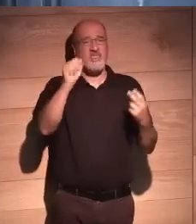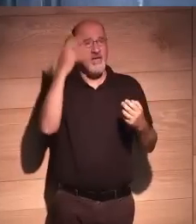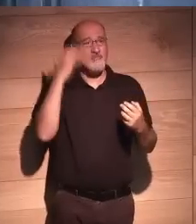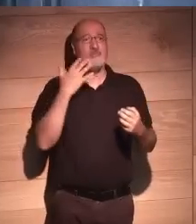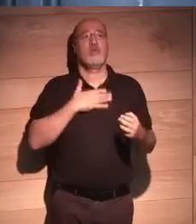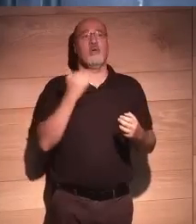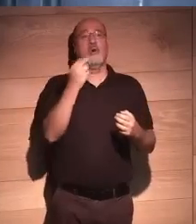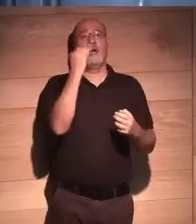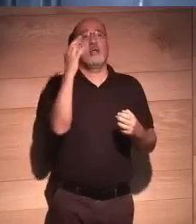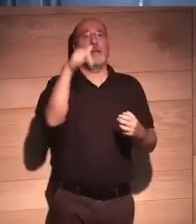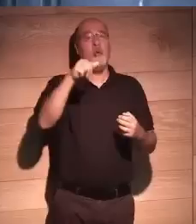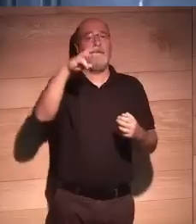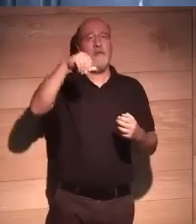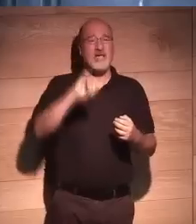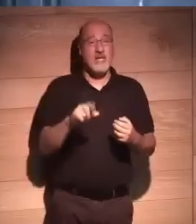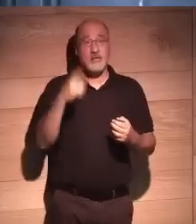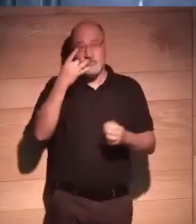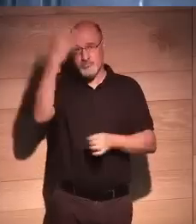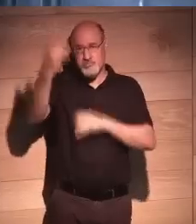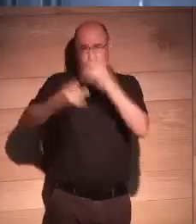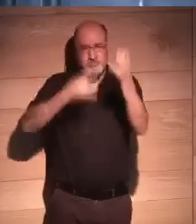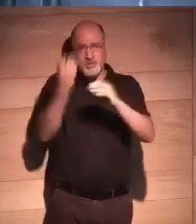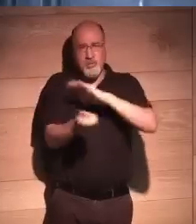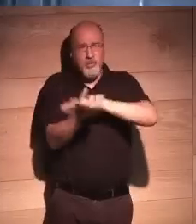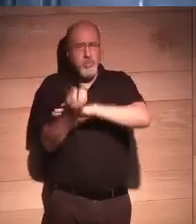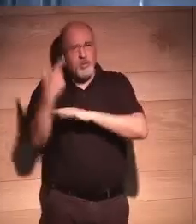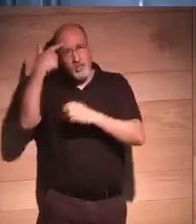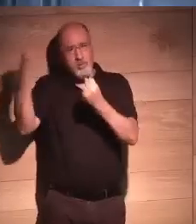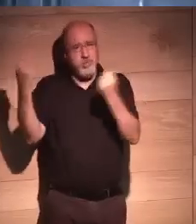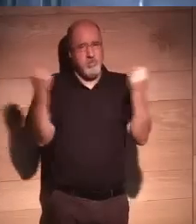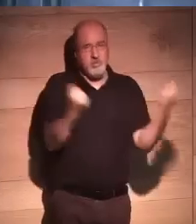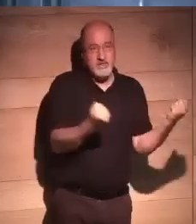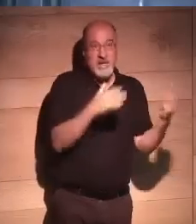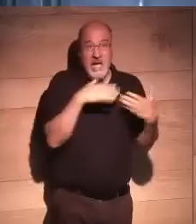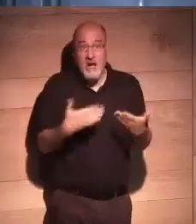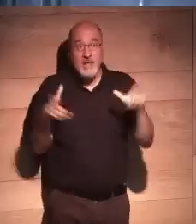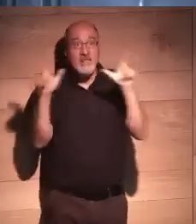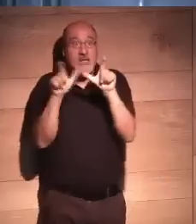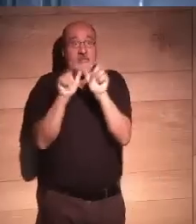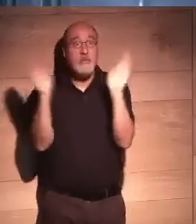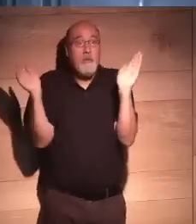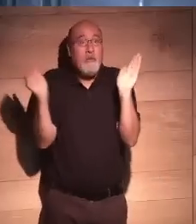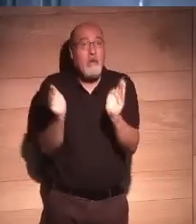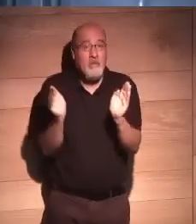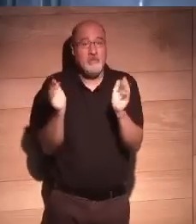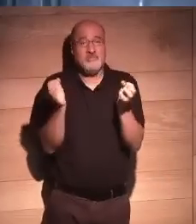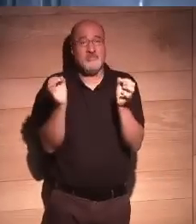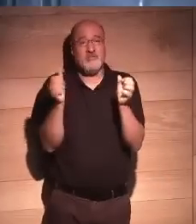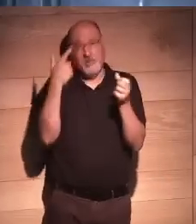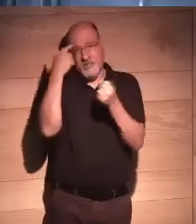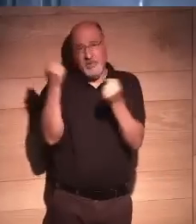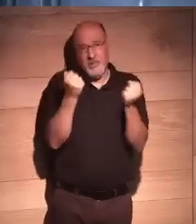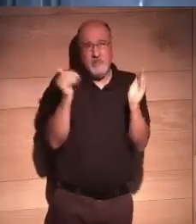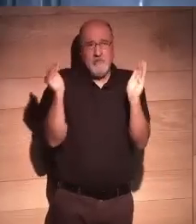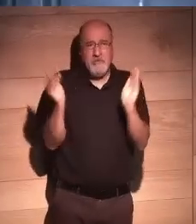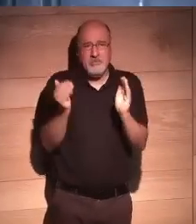Ramón Mainat, de creadores que pensaban en grande. Y ahora la televisión suele pensar más en pequeñito. En vez de